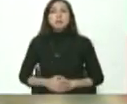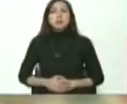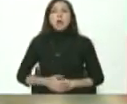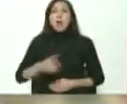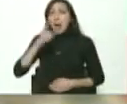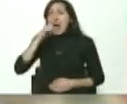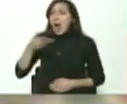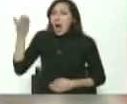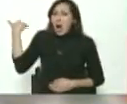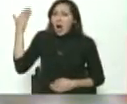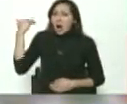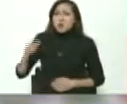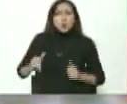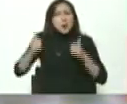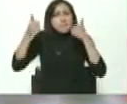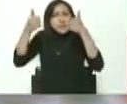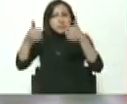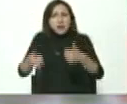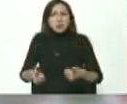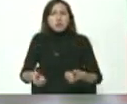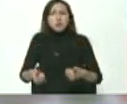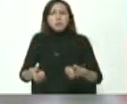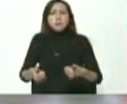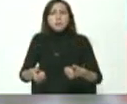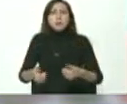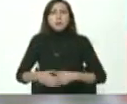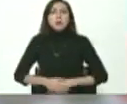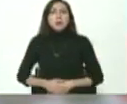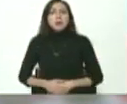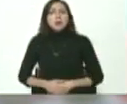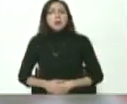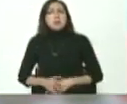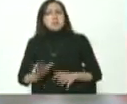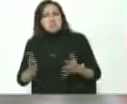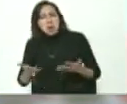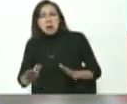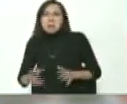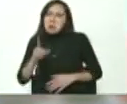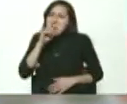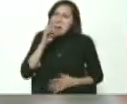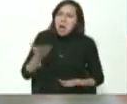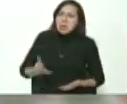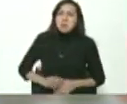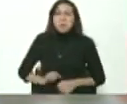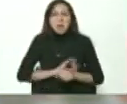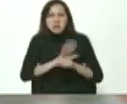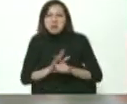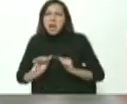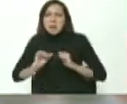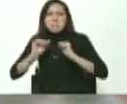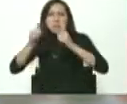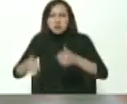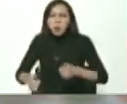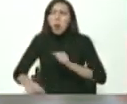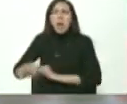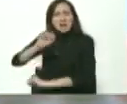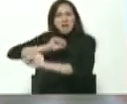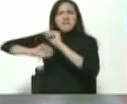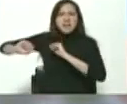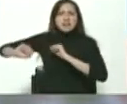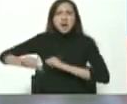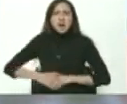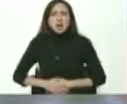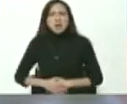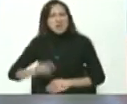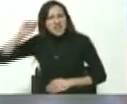cuando arrancamos, poco más de un año, arrancamos a enfrentar la pandemia,